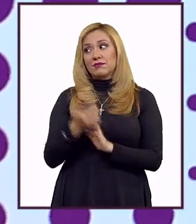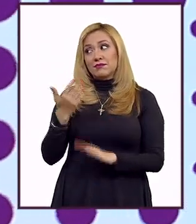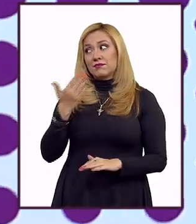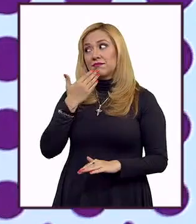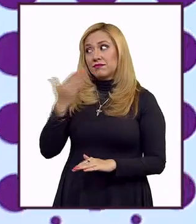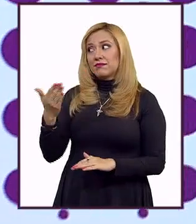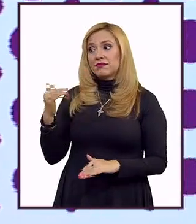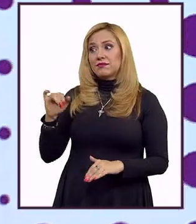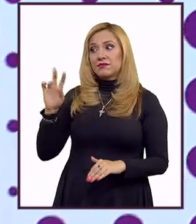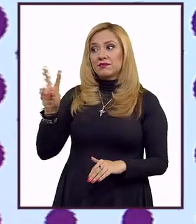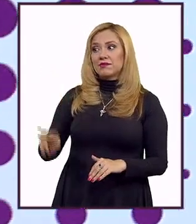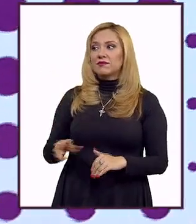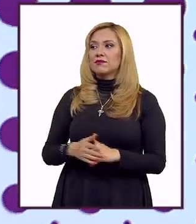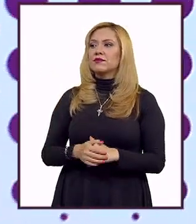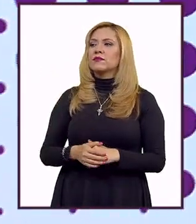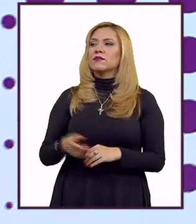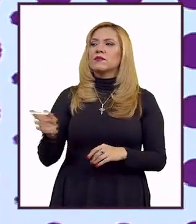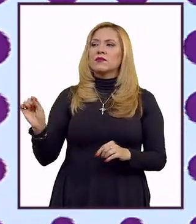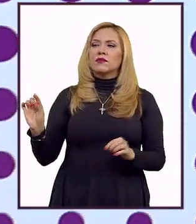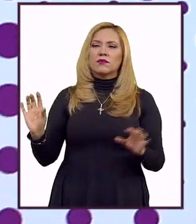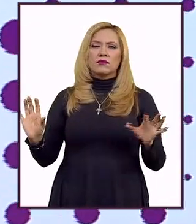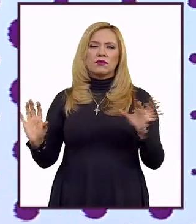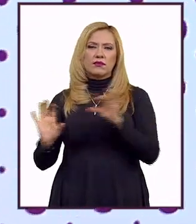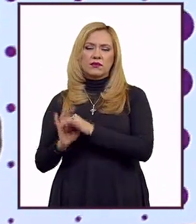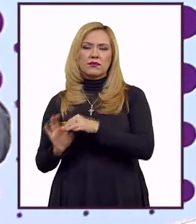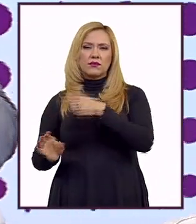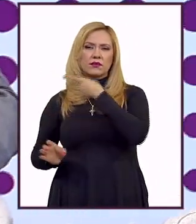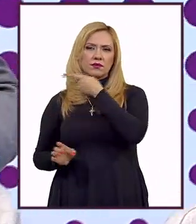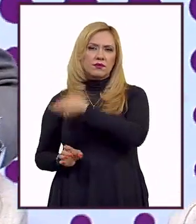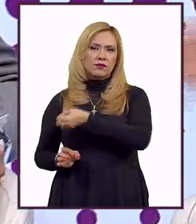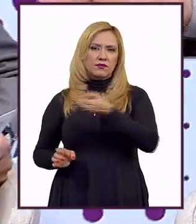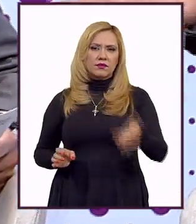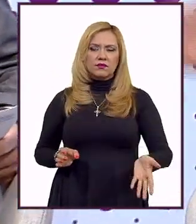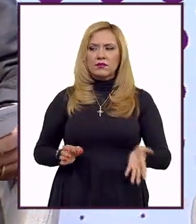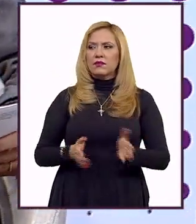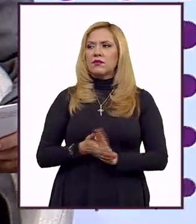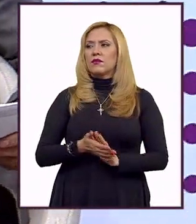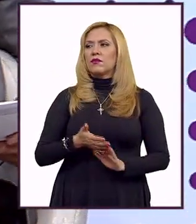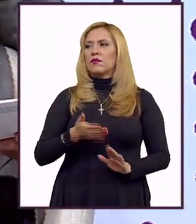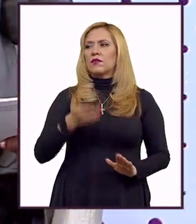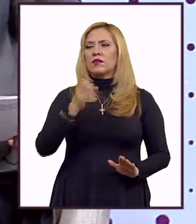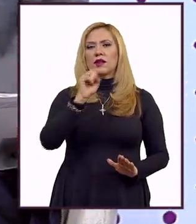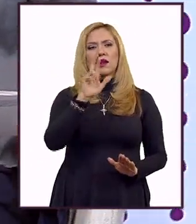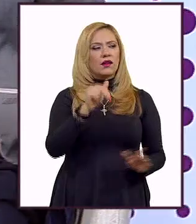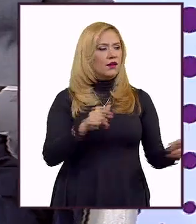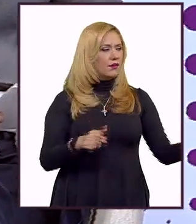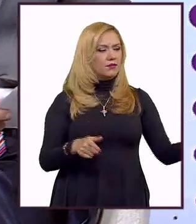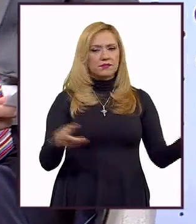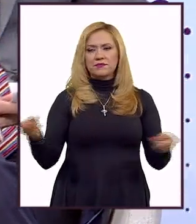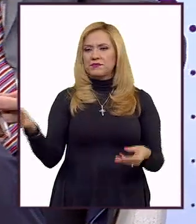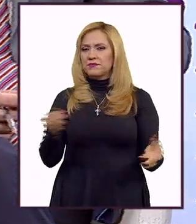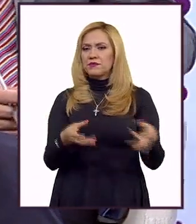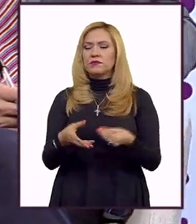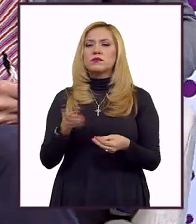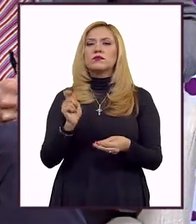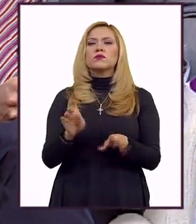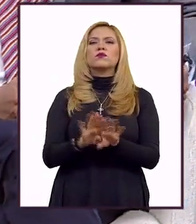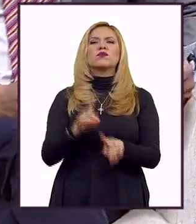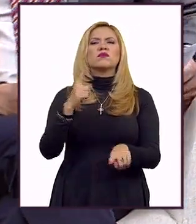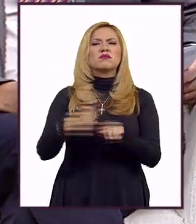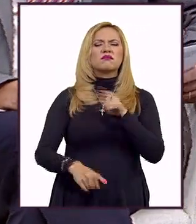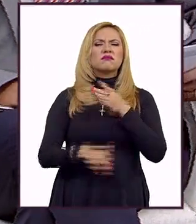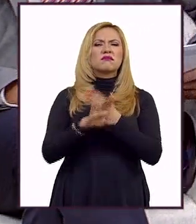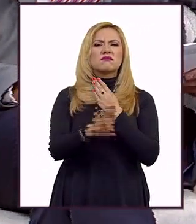relevante. Pero nada más relacionando un poco lo que comenta Guillermo con lo que decía Sara, ¿no? Una de las principales medidas de prevención